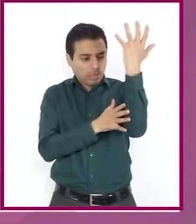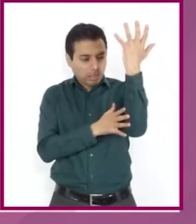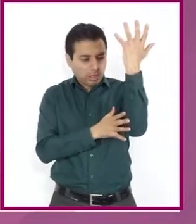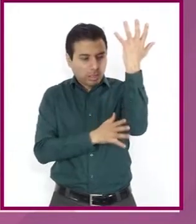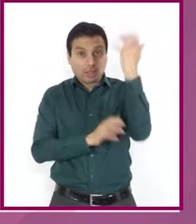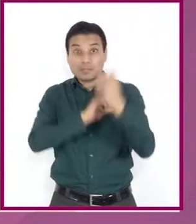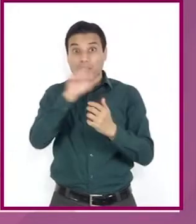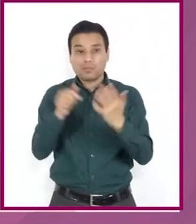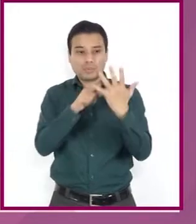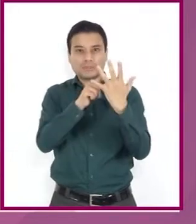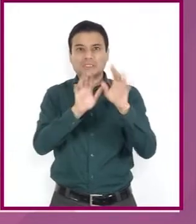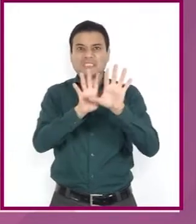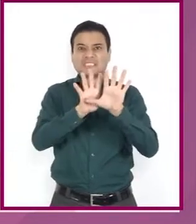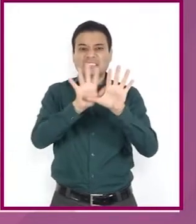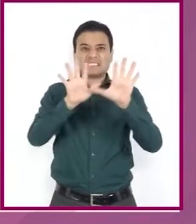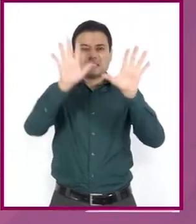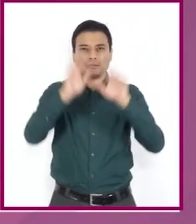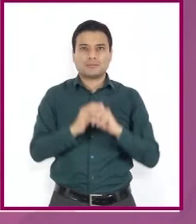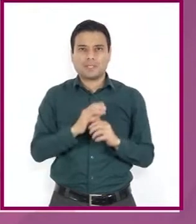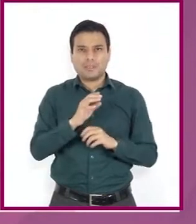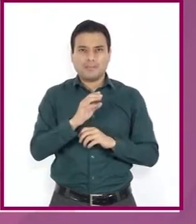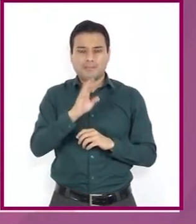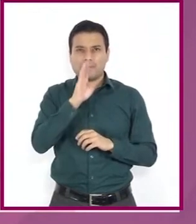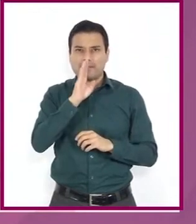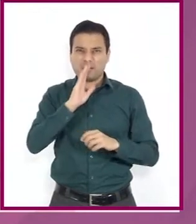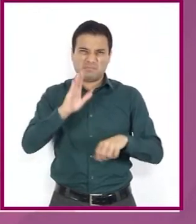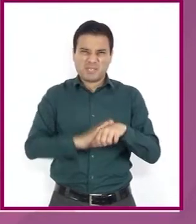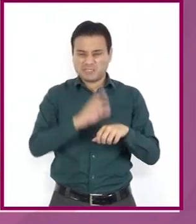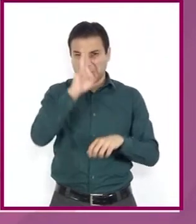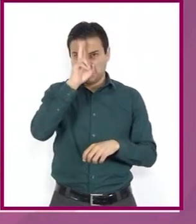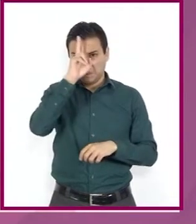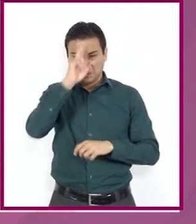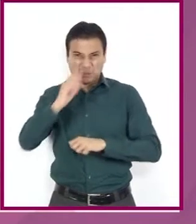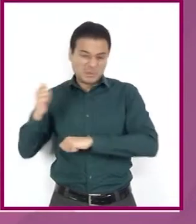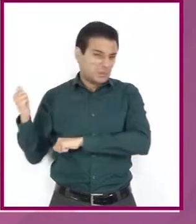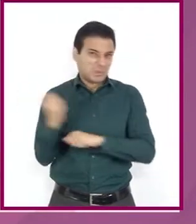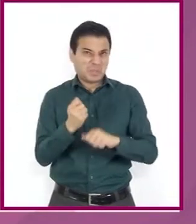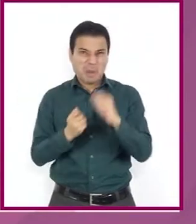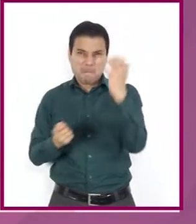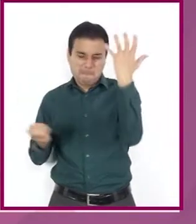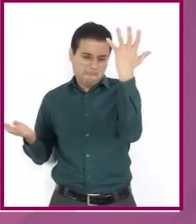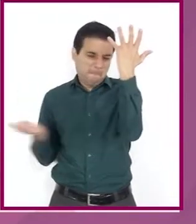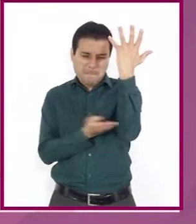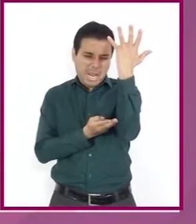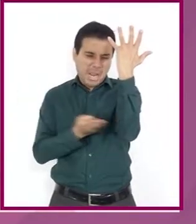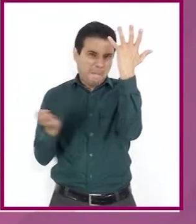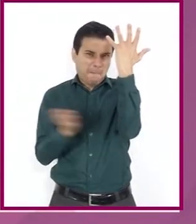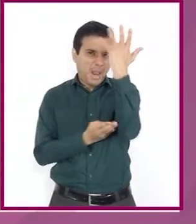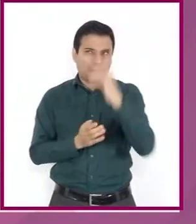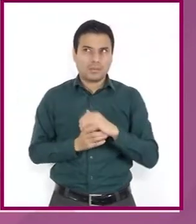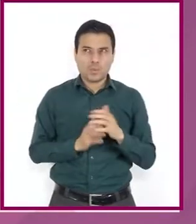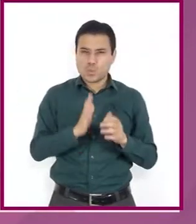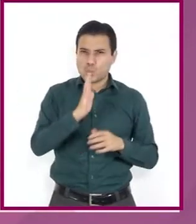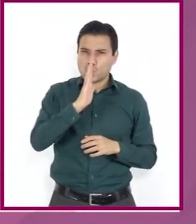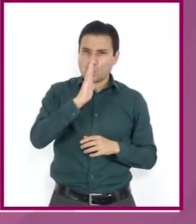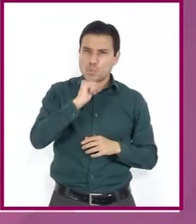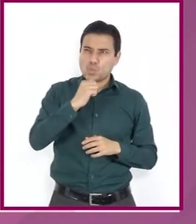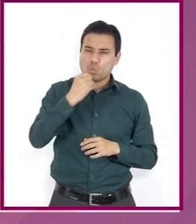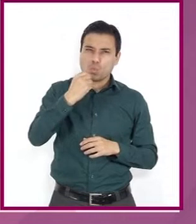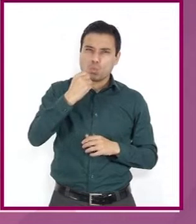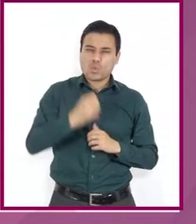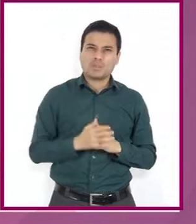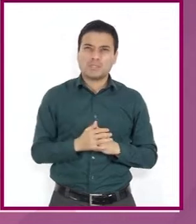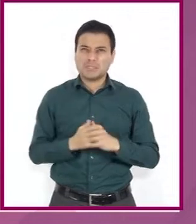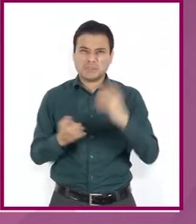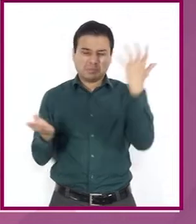extendieron asustadas y la mujer golpeó con más fuerza, pero poco podía hacer para derribar al gran roble.